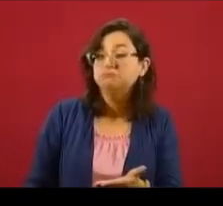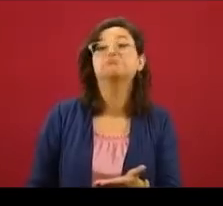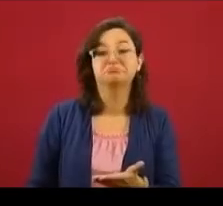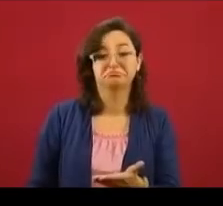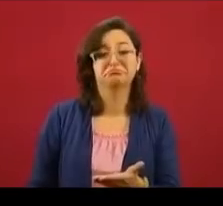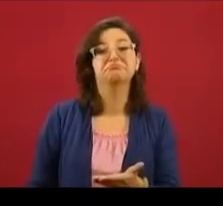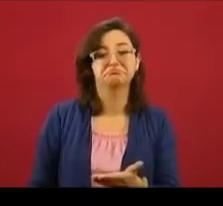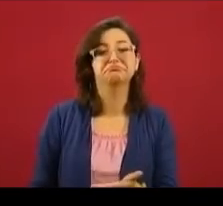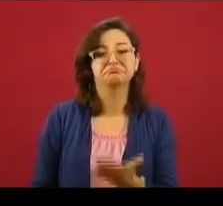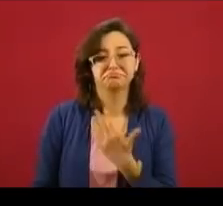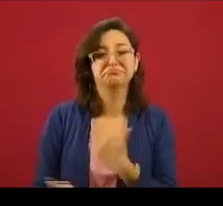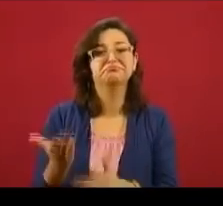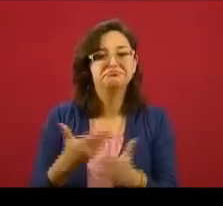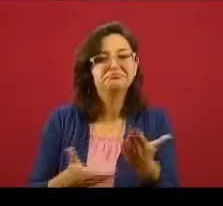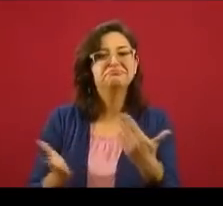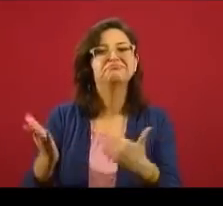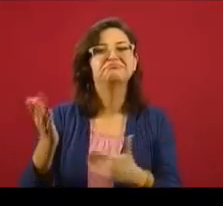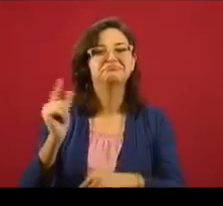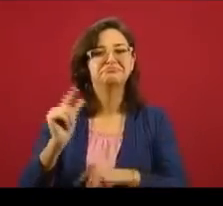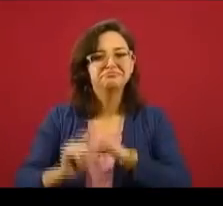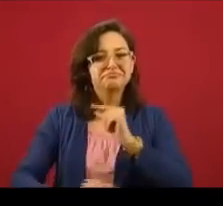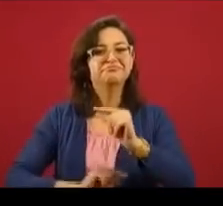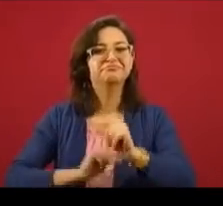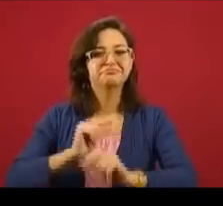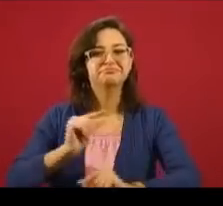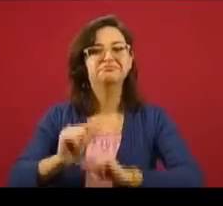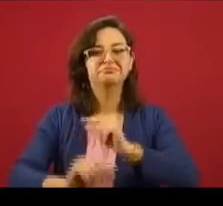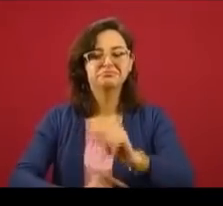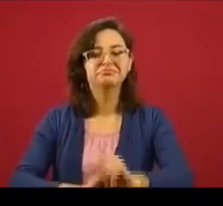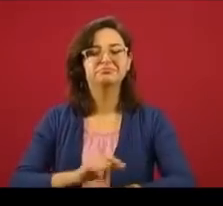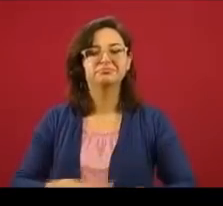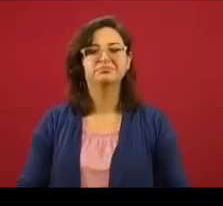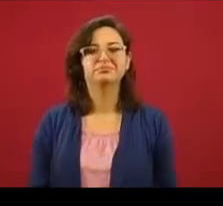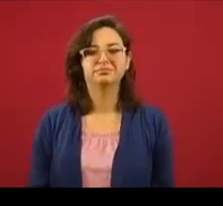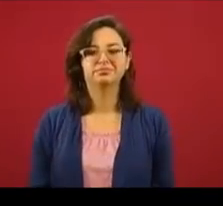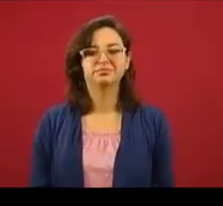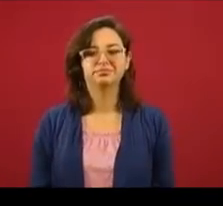lograr que